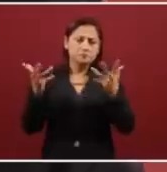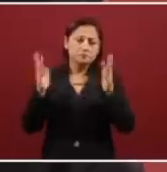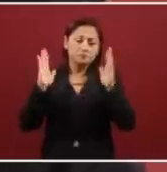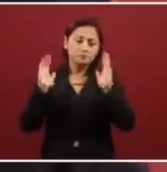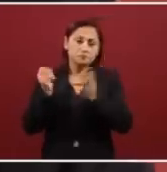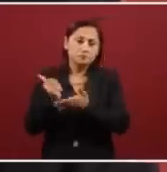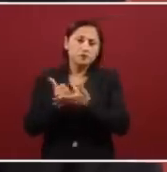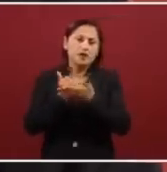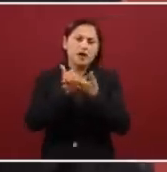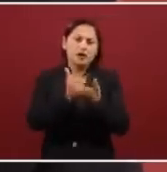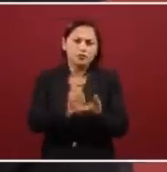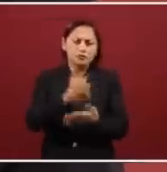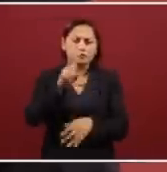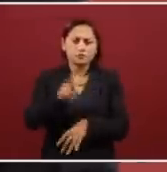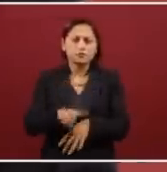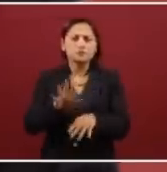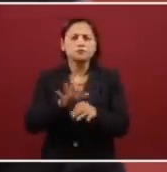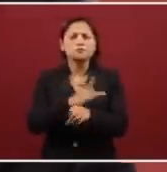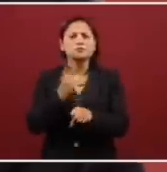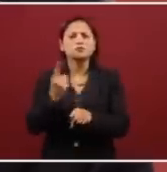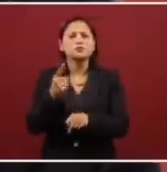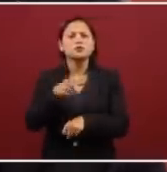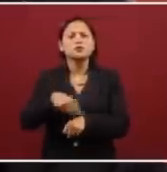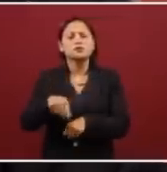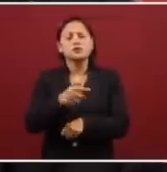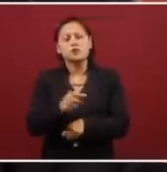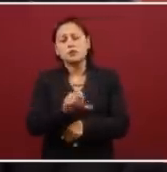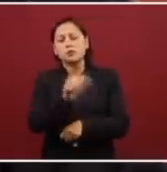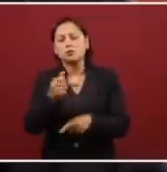porque se demuestra de que hay confianza.